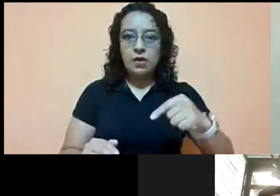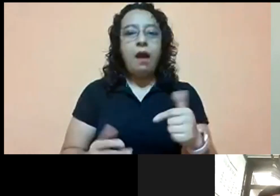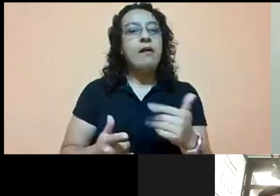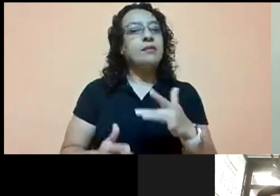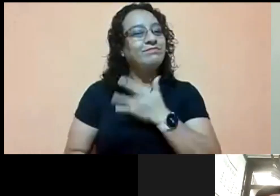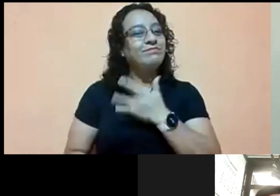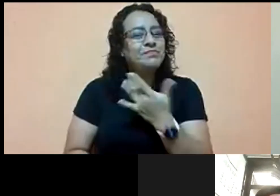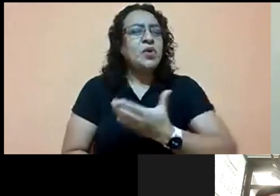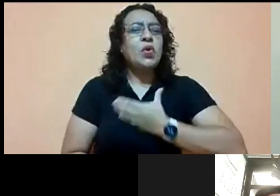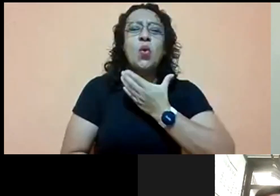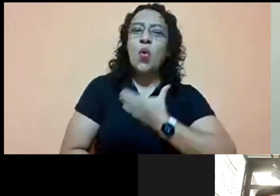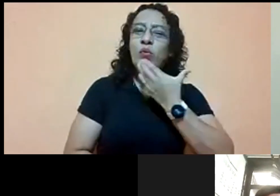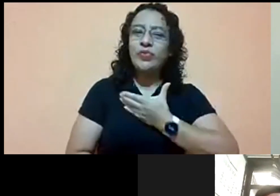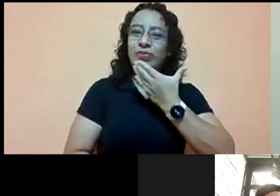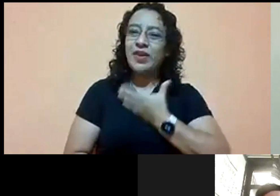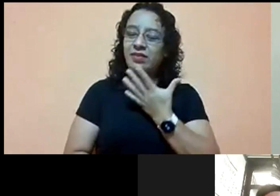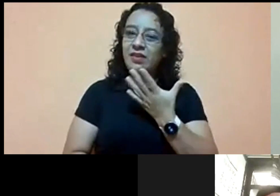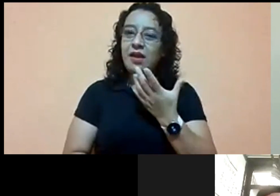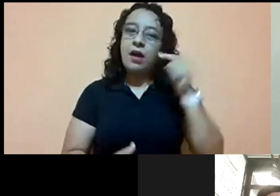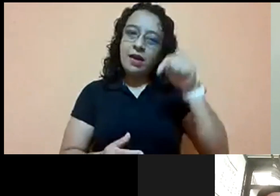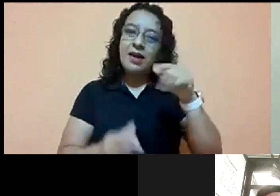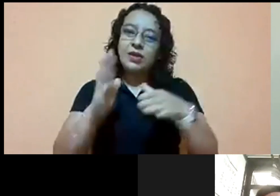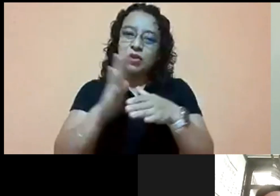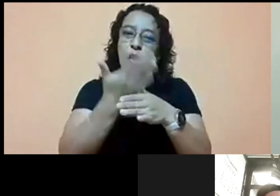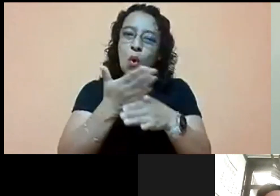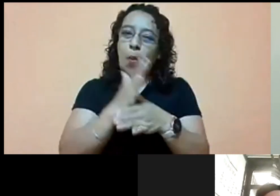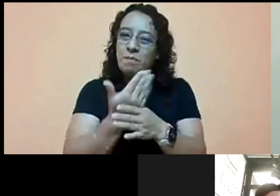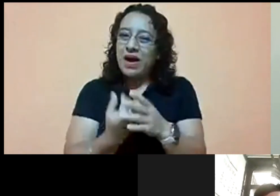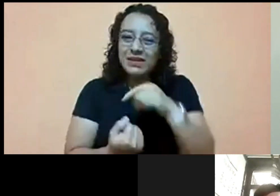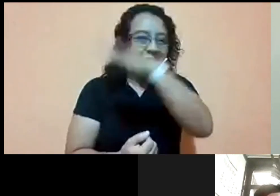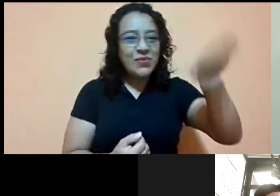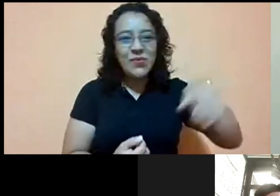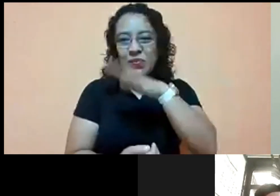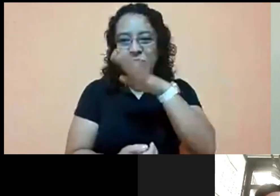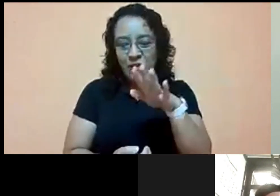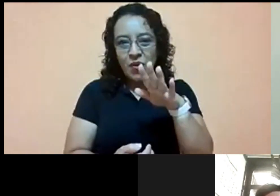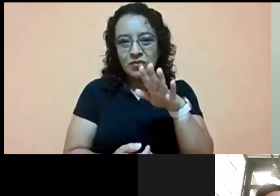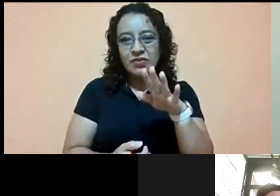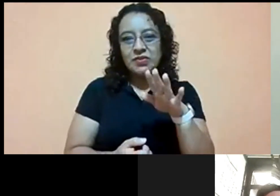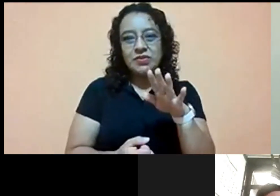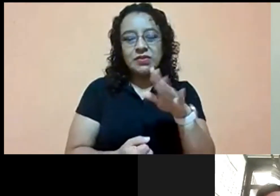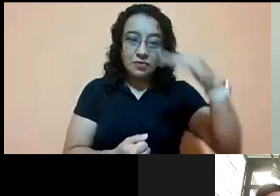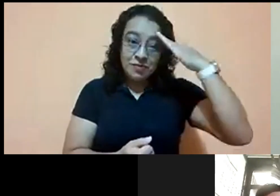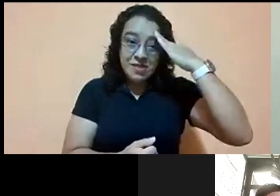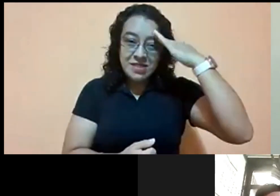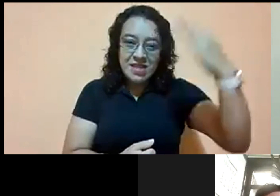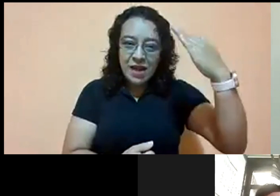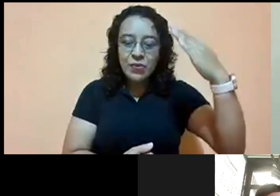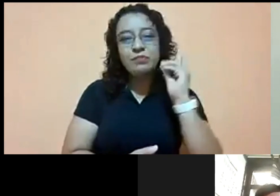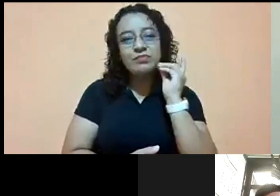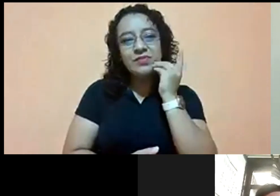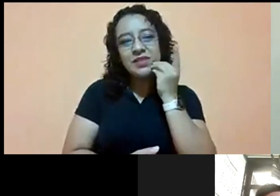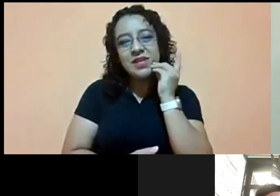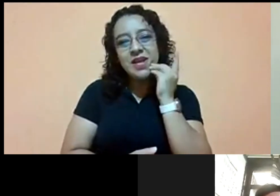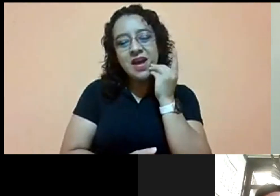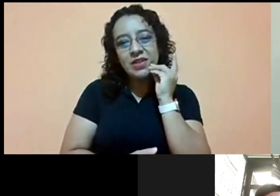con ustedes este espacio virtual y hacer llegar pues un cordial saludo de parte del director departamental de educación,